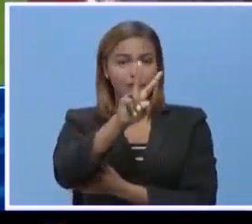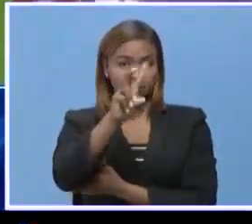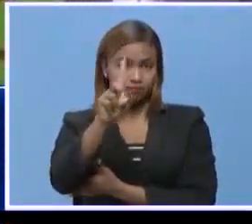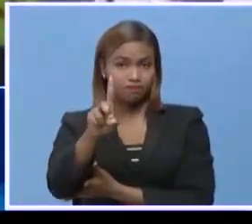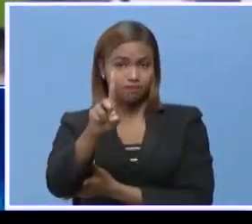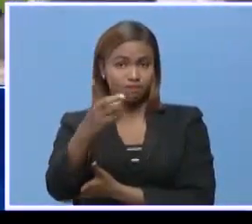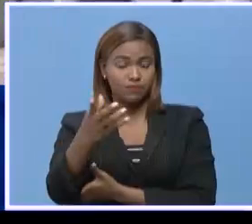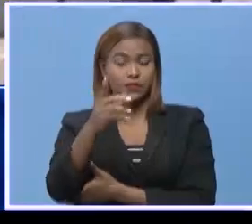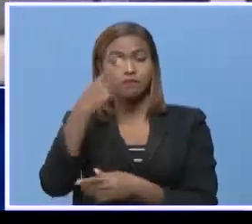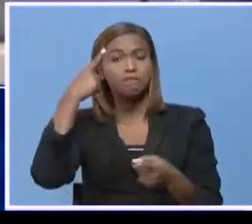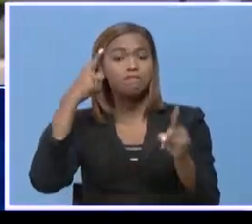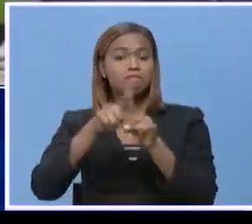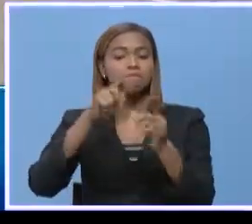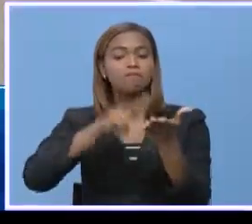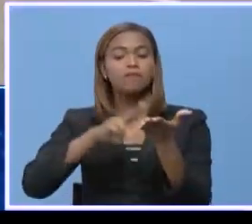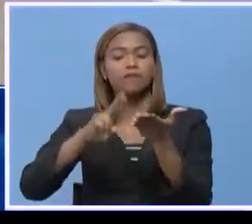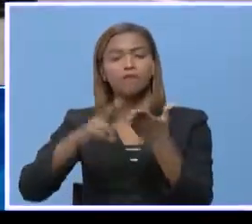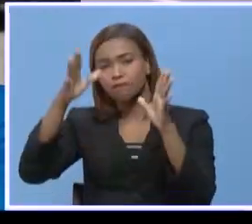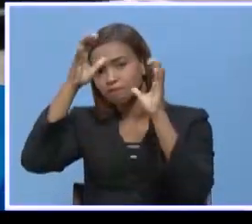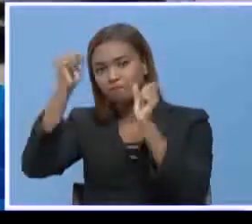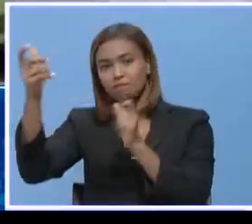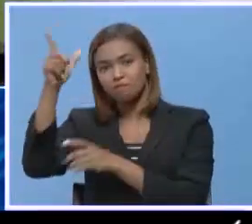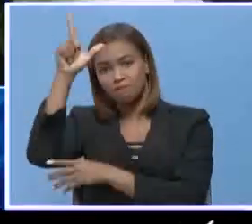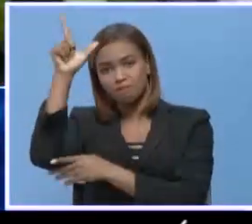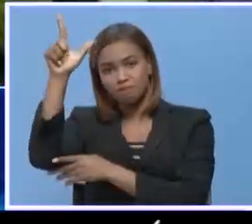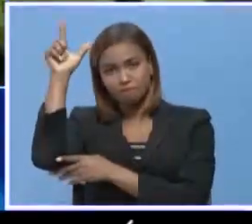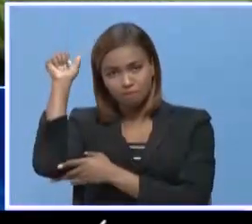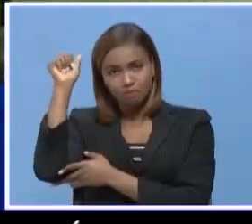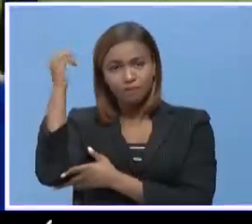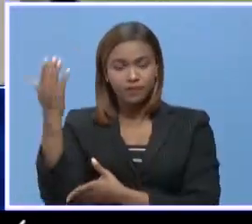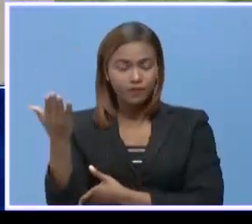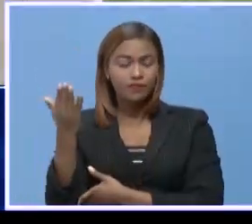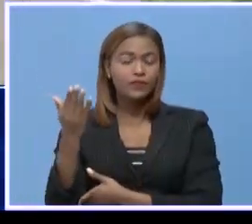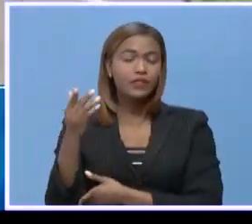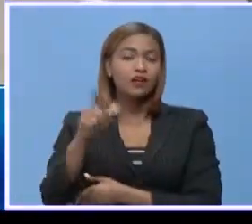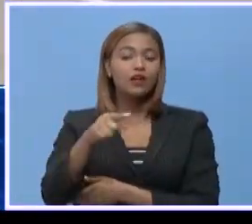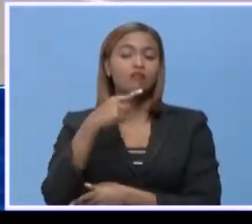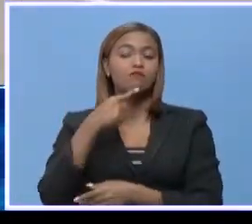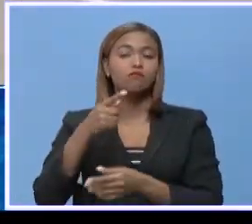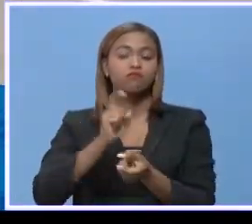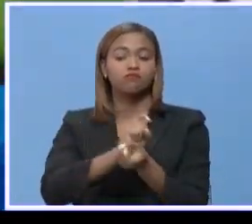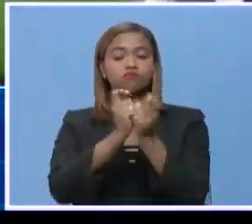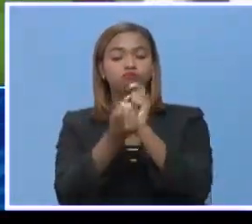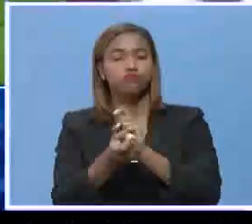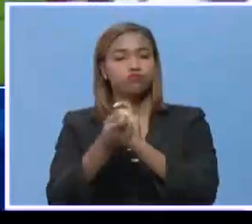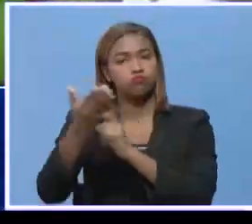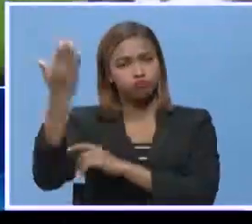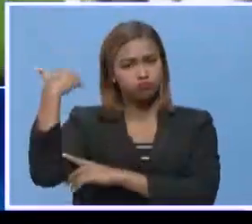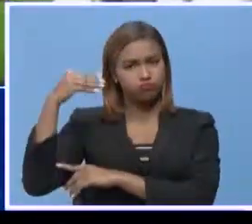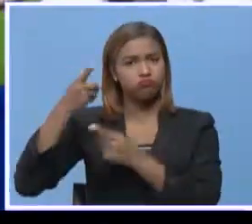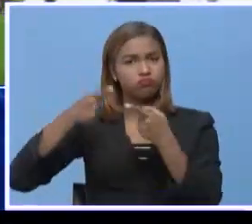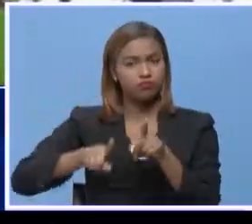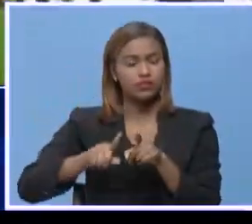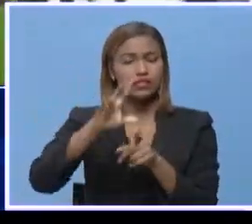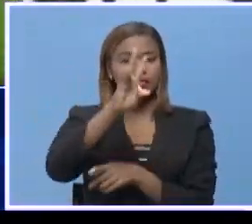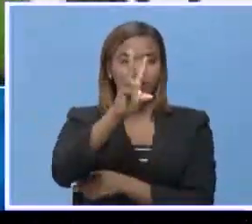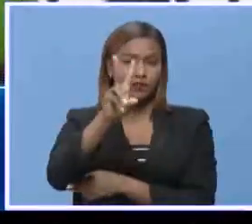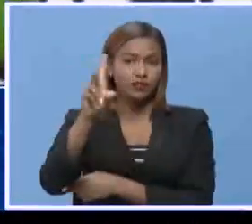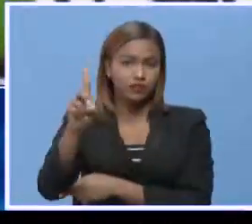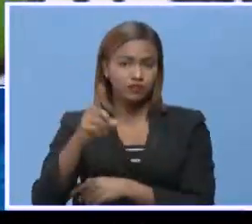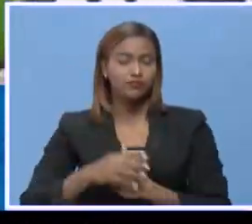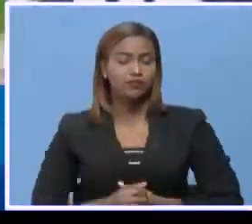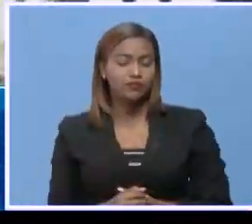037-21, firmado por el presidente de la República, Luis Abinader, que sustituye el anterior